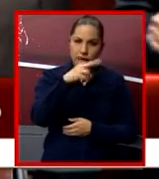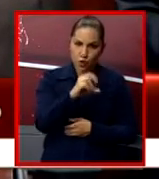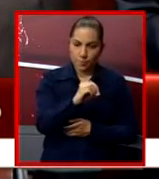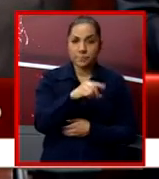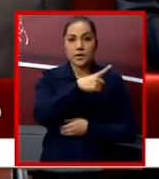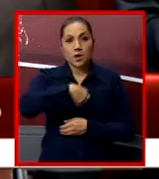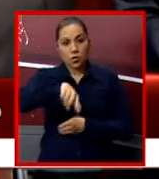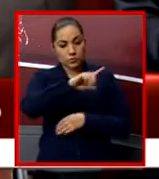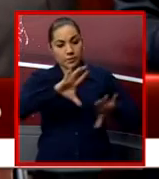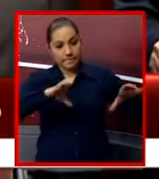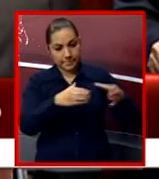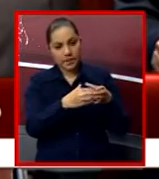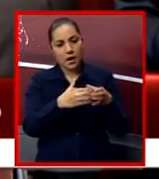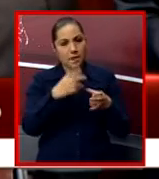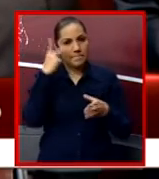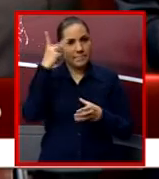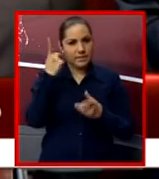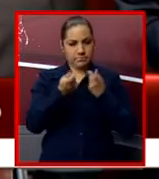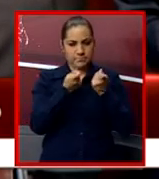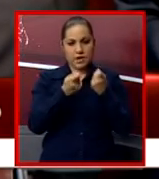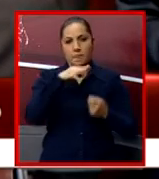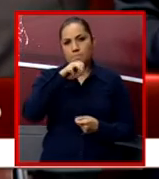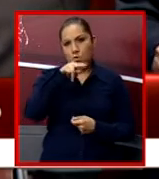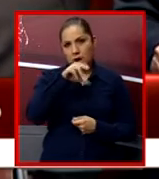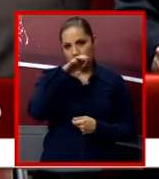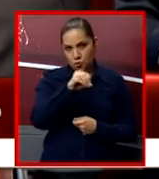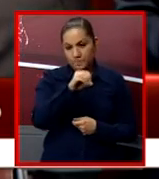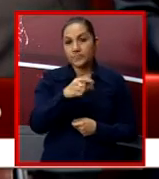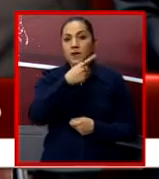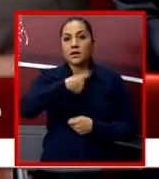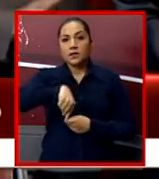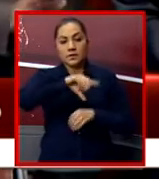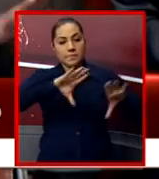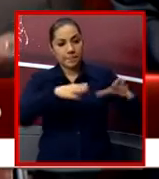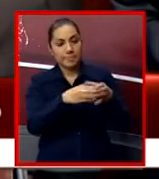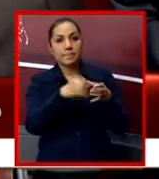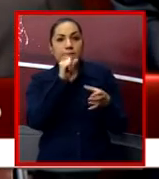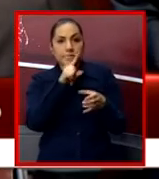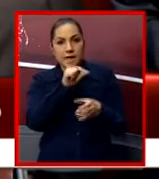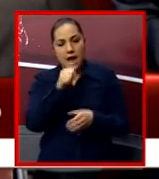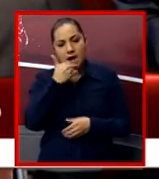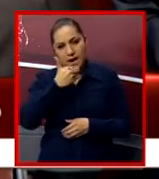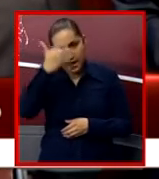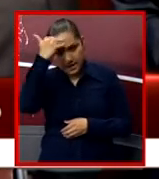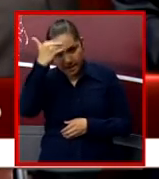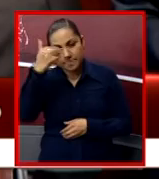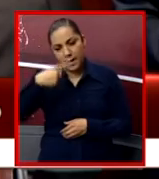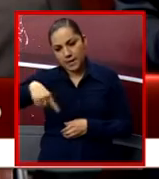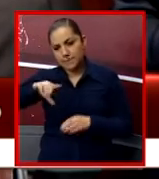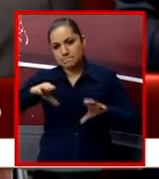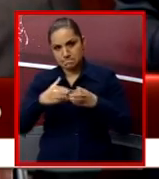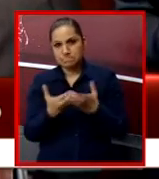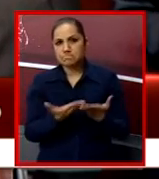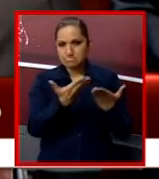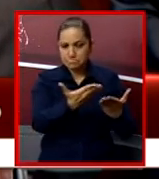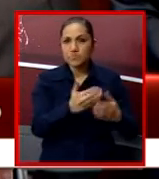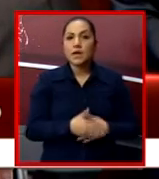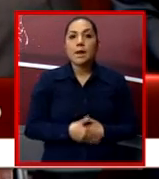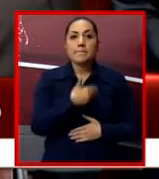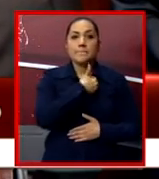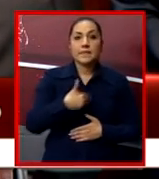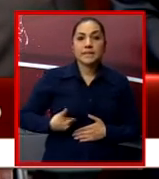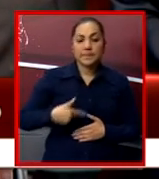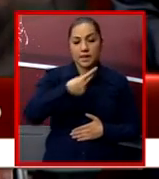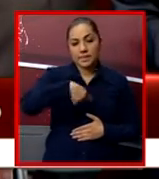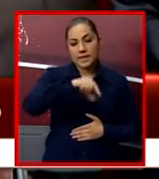Consejo Nacional del Principado de Mónaco, el Consejo Nacional Federal de los Emiratos Árabes Unidos, el presidente del